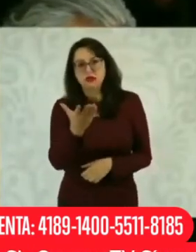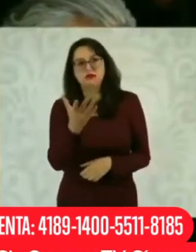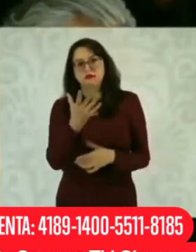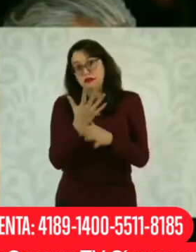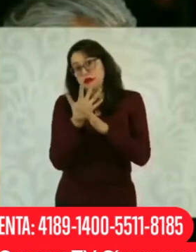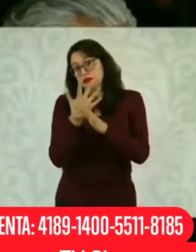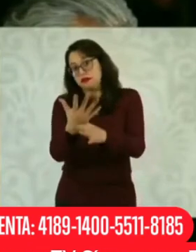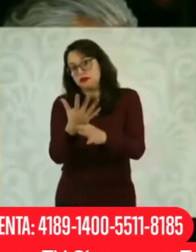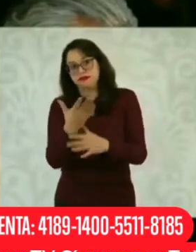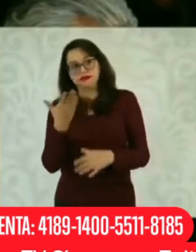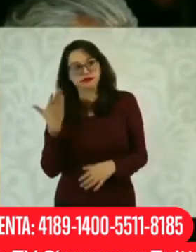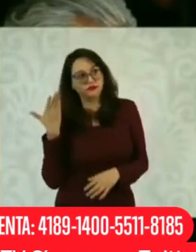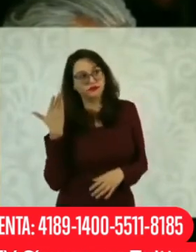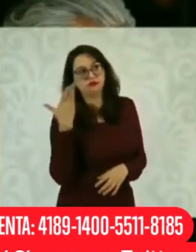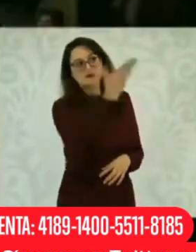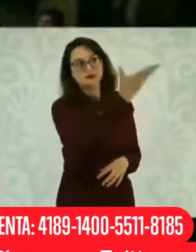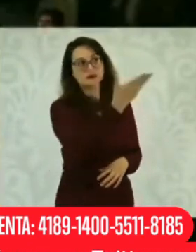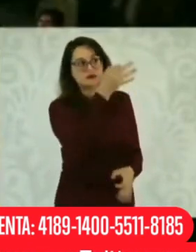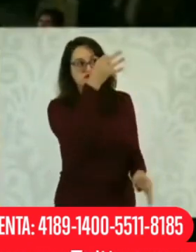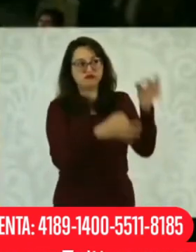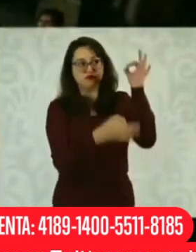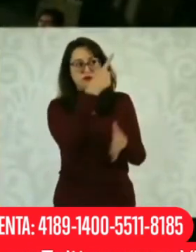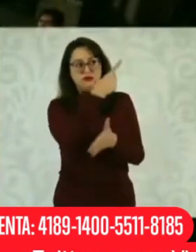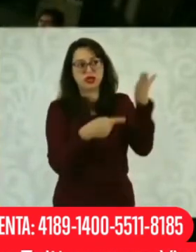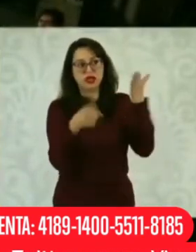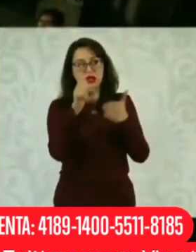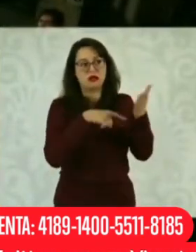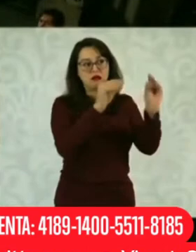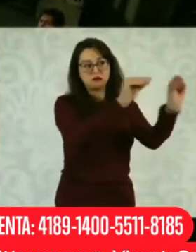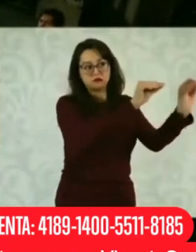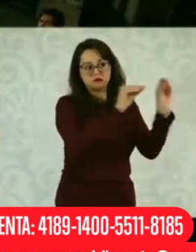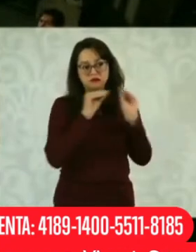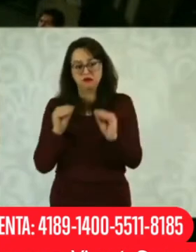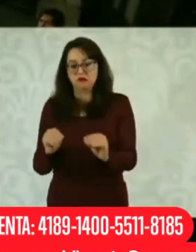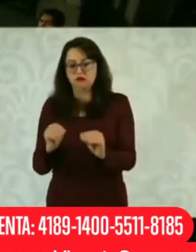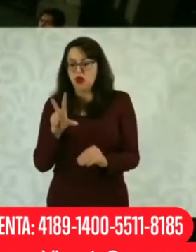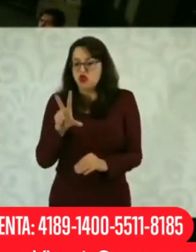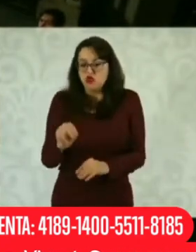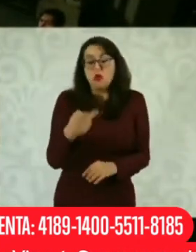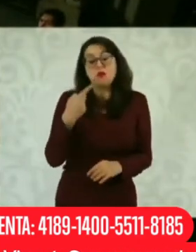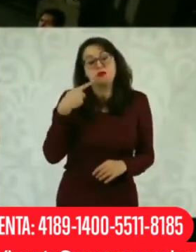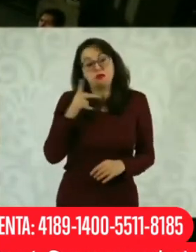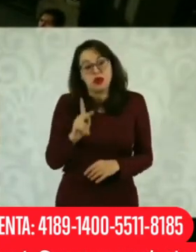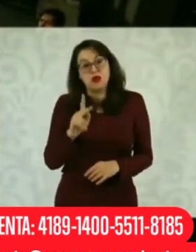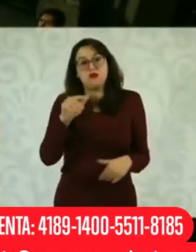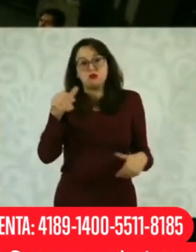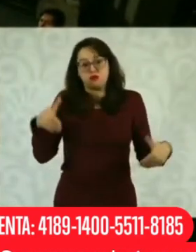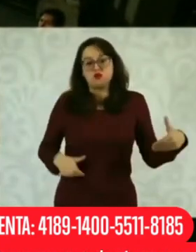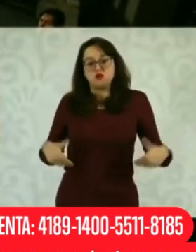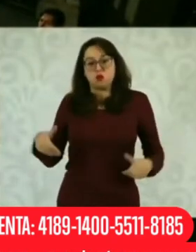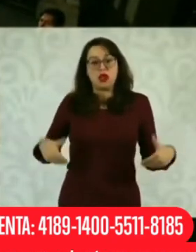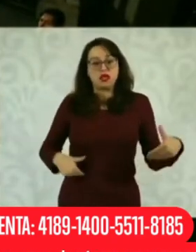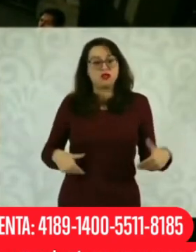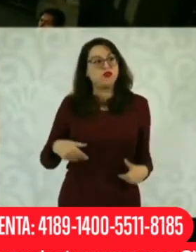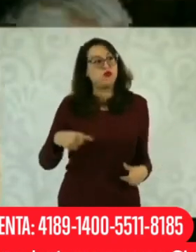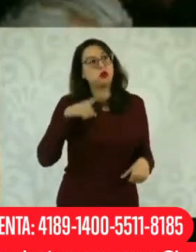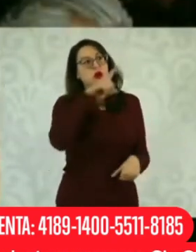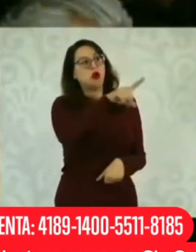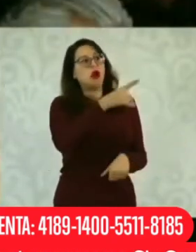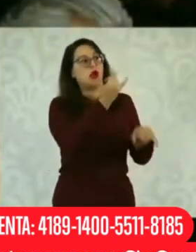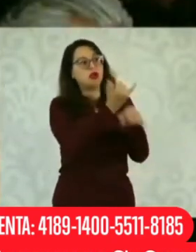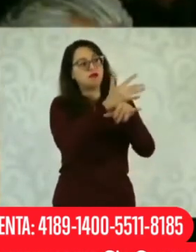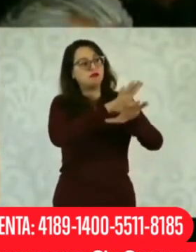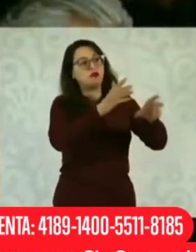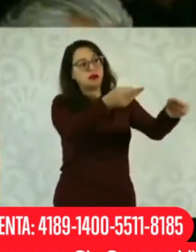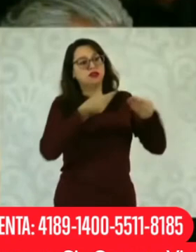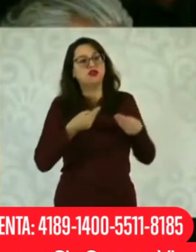transfiriera al general Cienfuegos, pero sí mostró la molestia en torno a por qué no se les informó